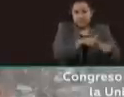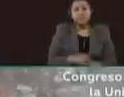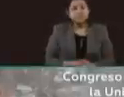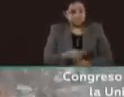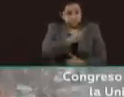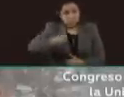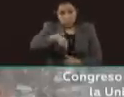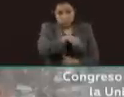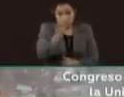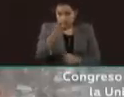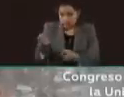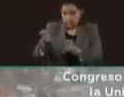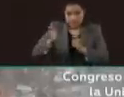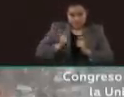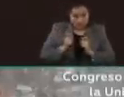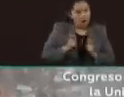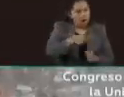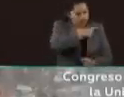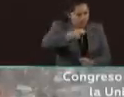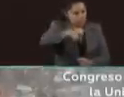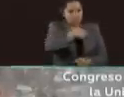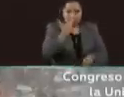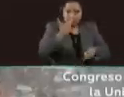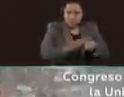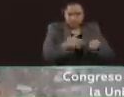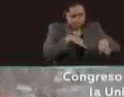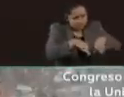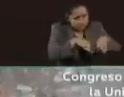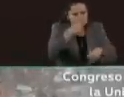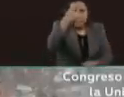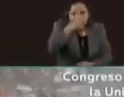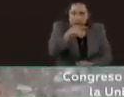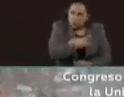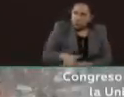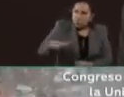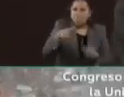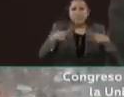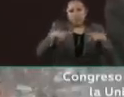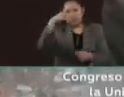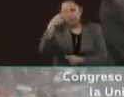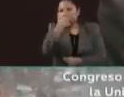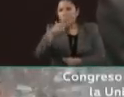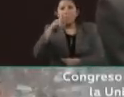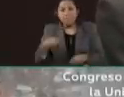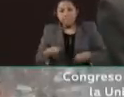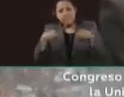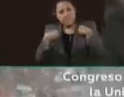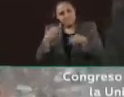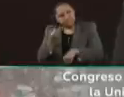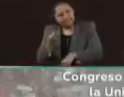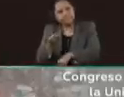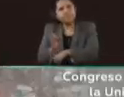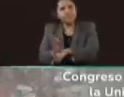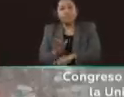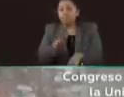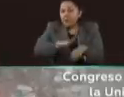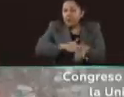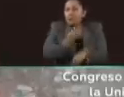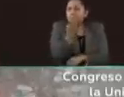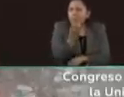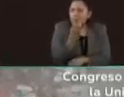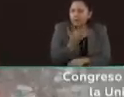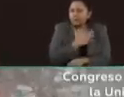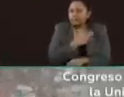con el compromiso de seguir trabajando por el bienestar de todas y todos los mexicanos. Por eso reitero, hacemos un